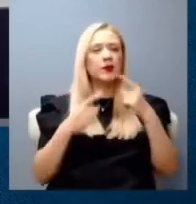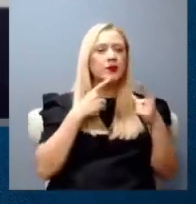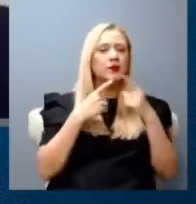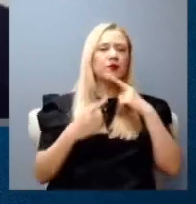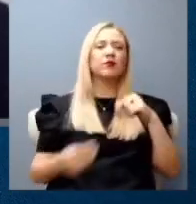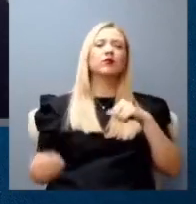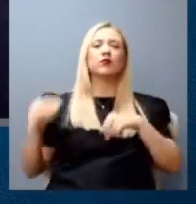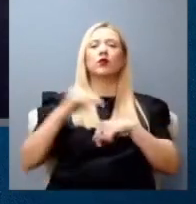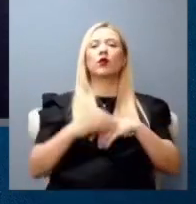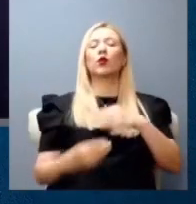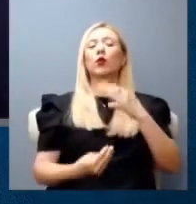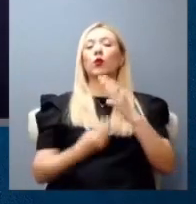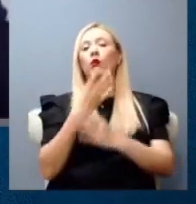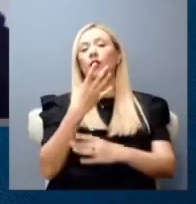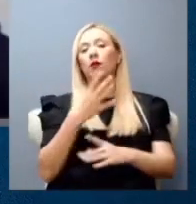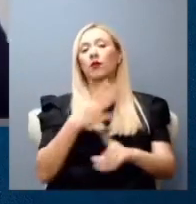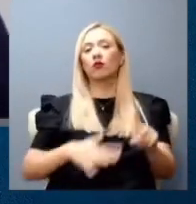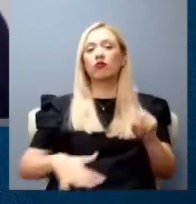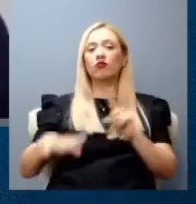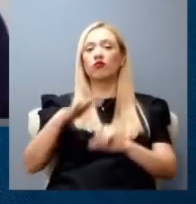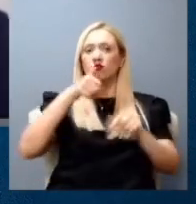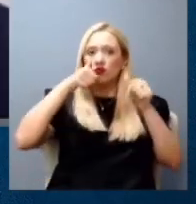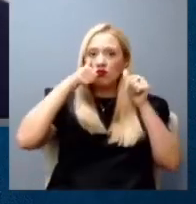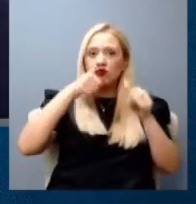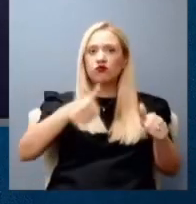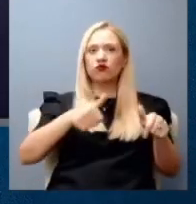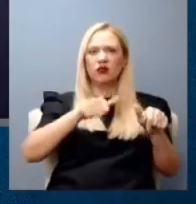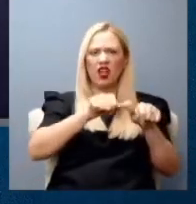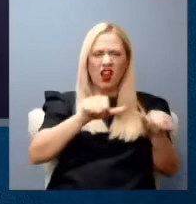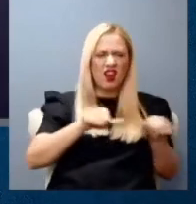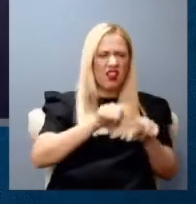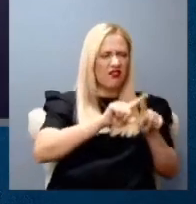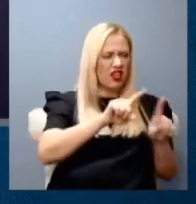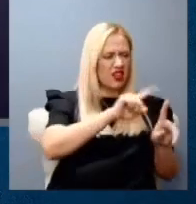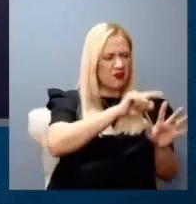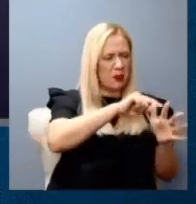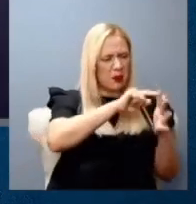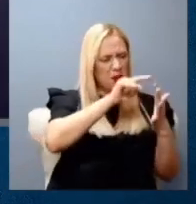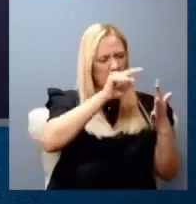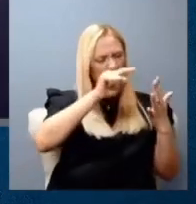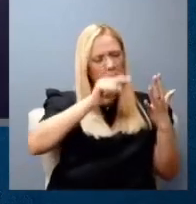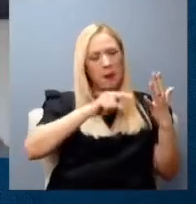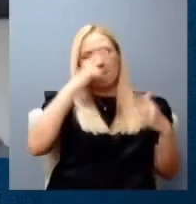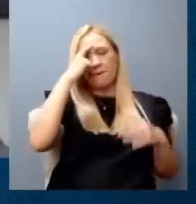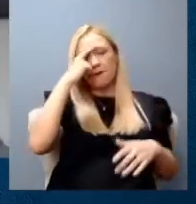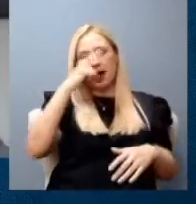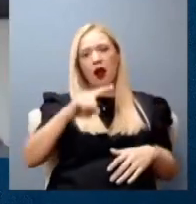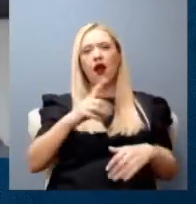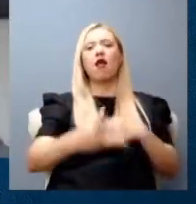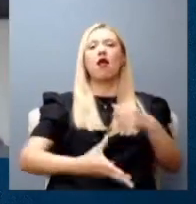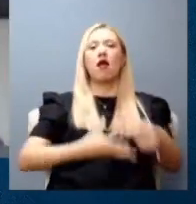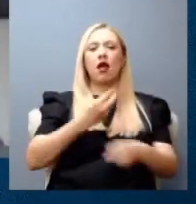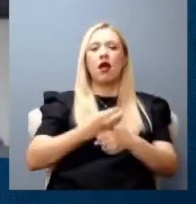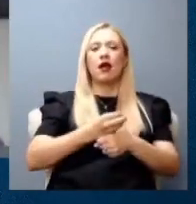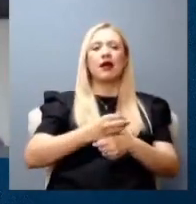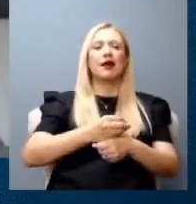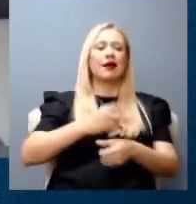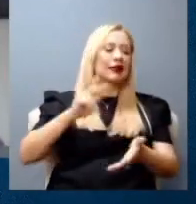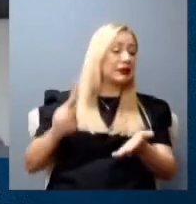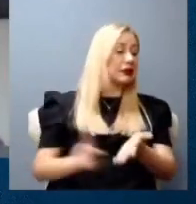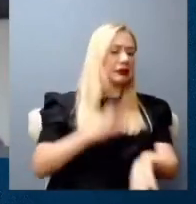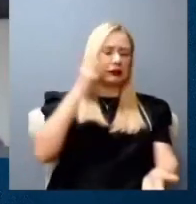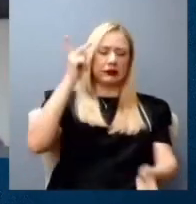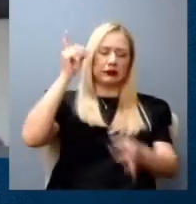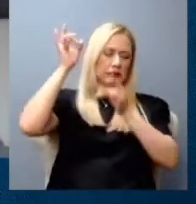creación de un sistema integral de verdad, justicia, reparación y garantías de no repetición, que diría yo que es nuestro modelo de justicia